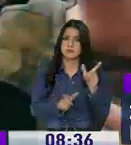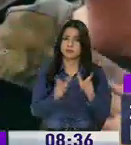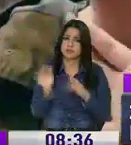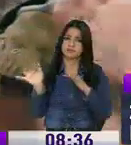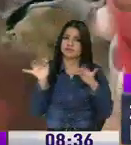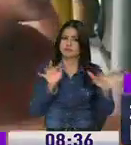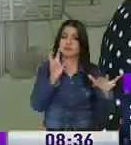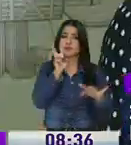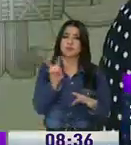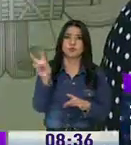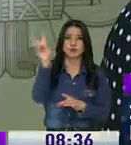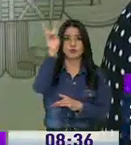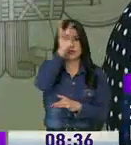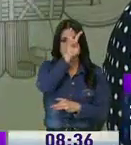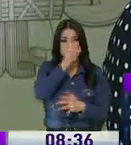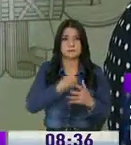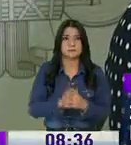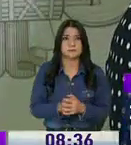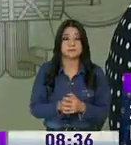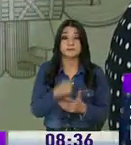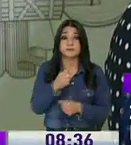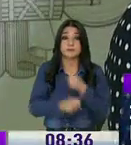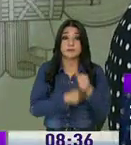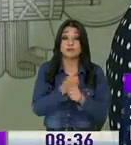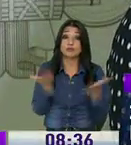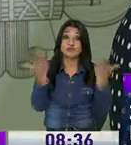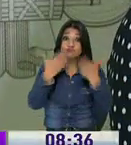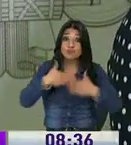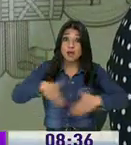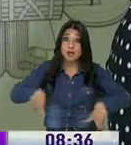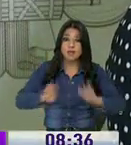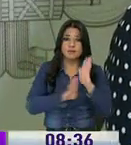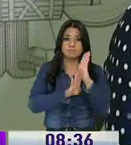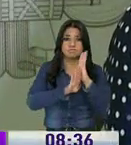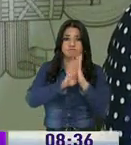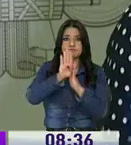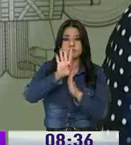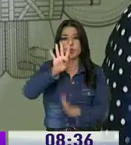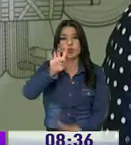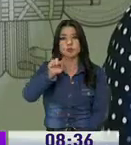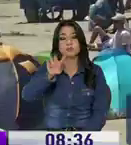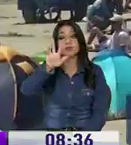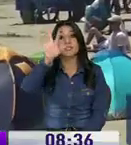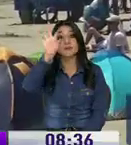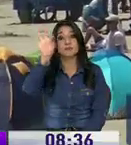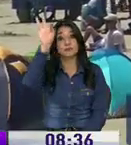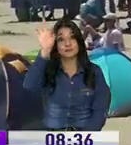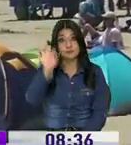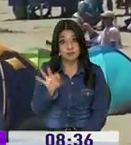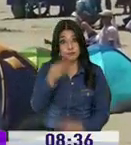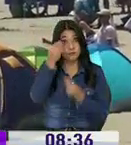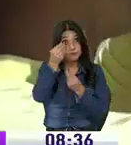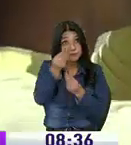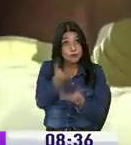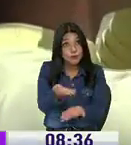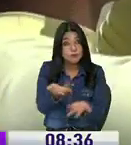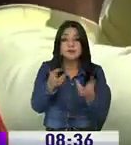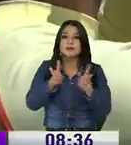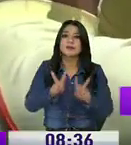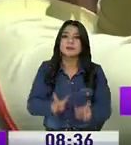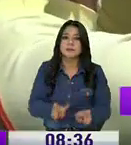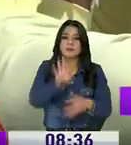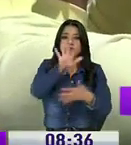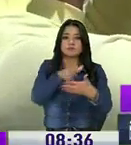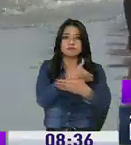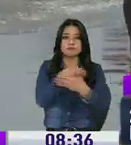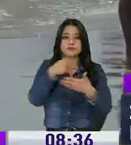el turismo de la nación. Terminamos también el año con un crecimiento del 4.3%. Informado esto, también se anunció el calendario